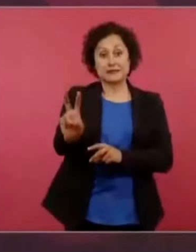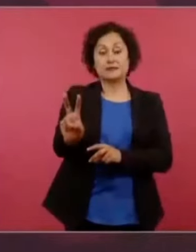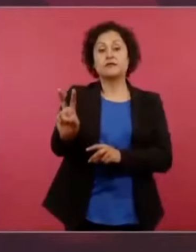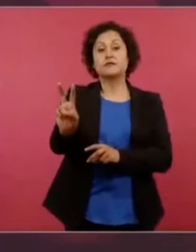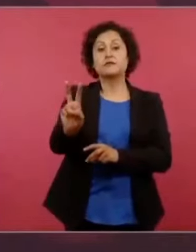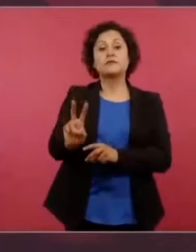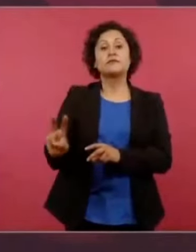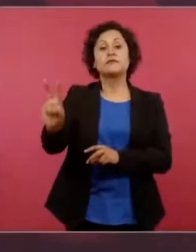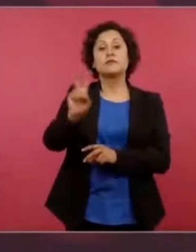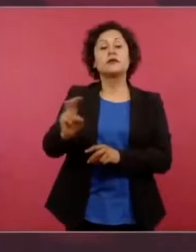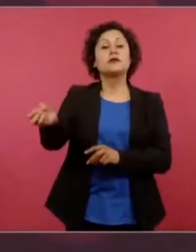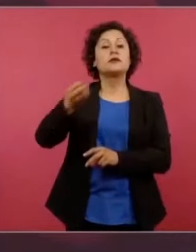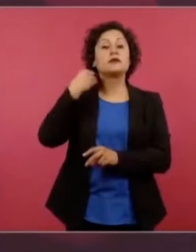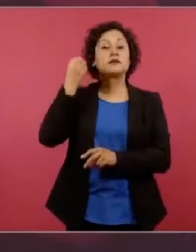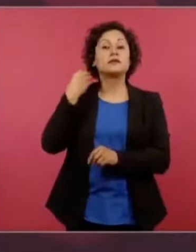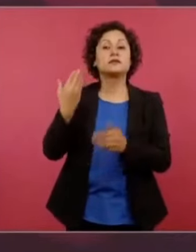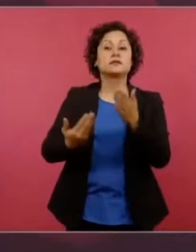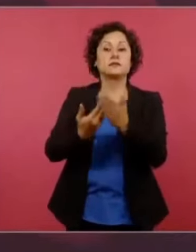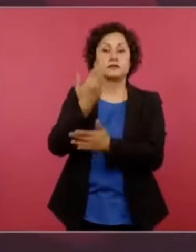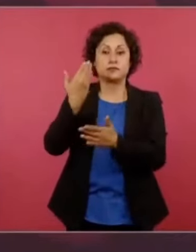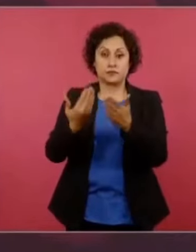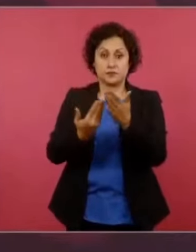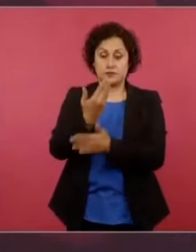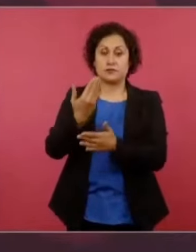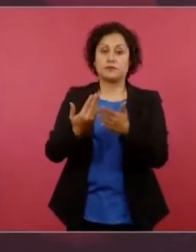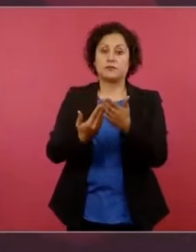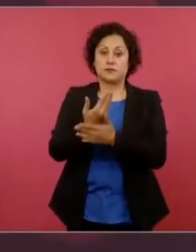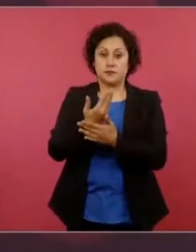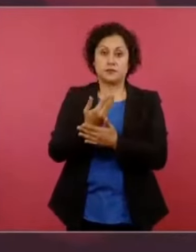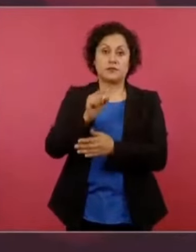mañanera y también